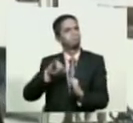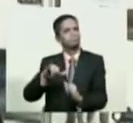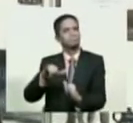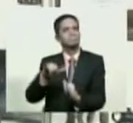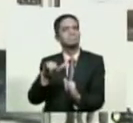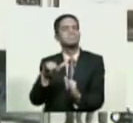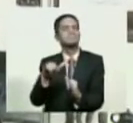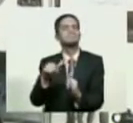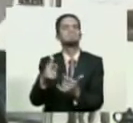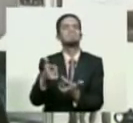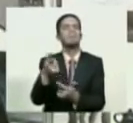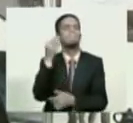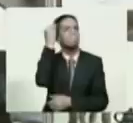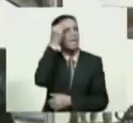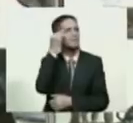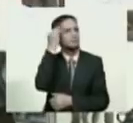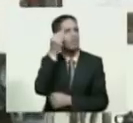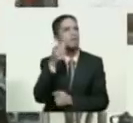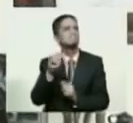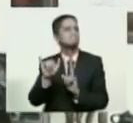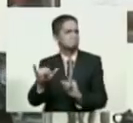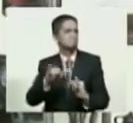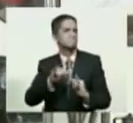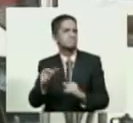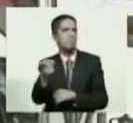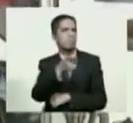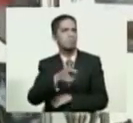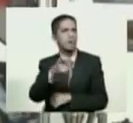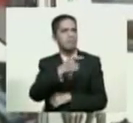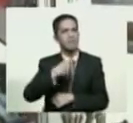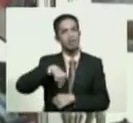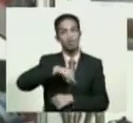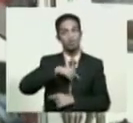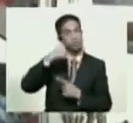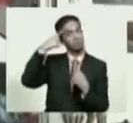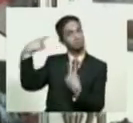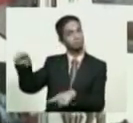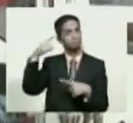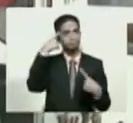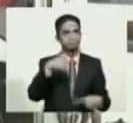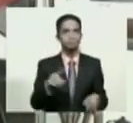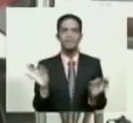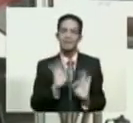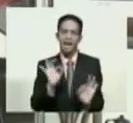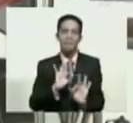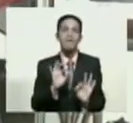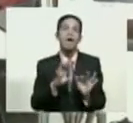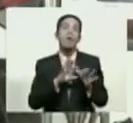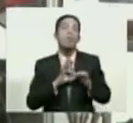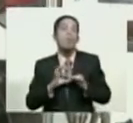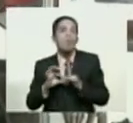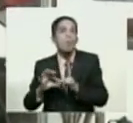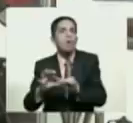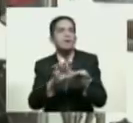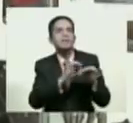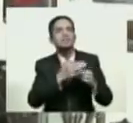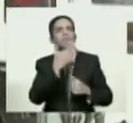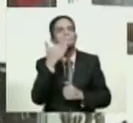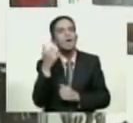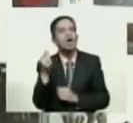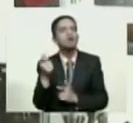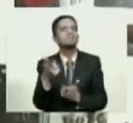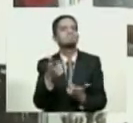pensadores, que están en la misma búsqueda. Nosotros, por separado, no somos nada. Así que, unidos, seremos